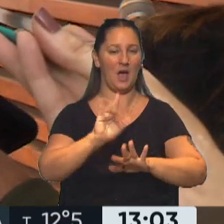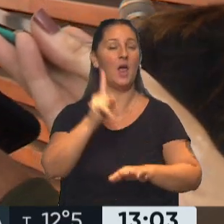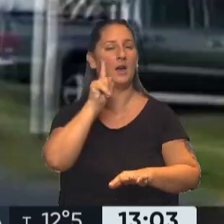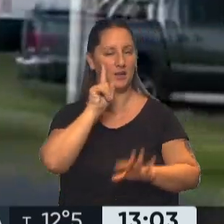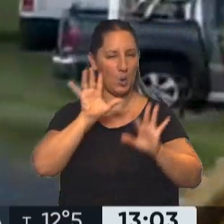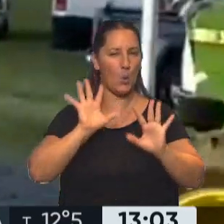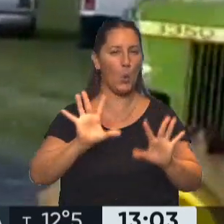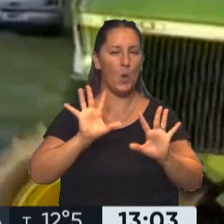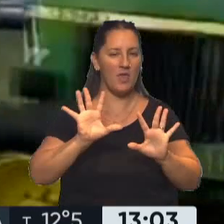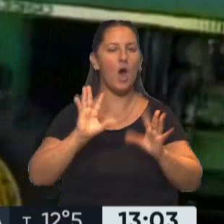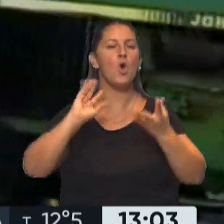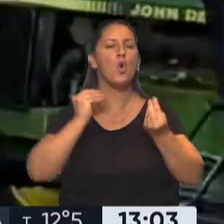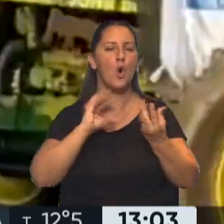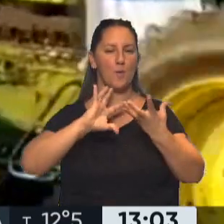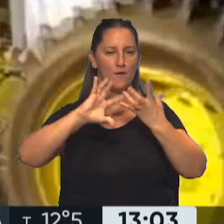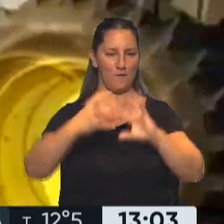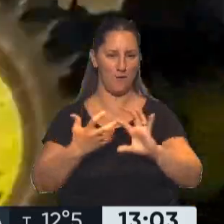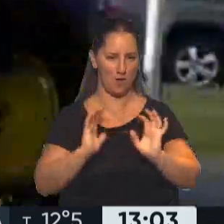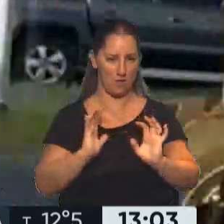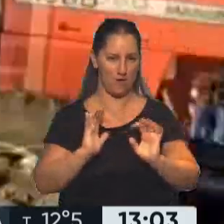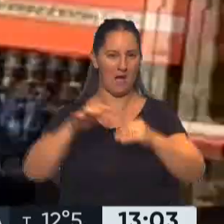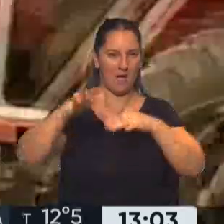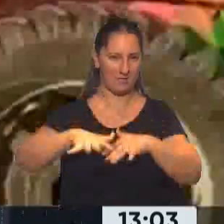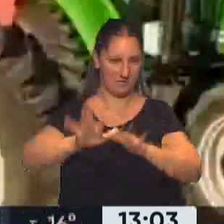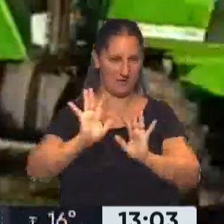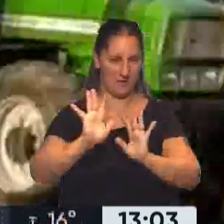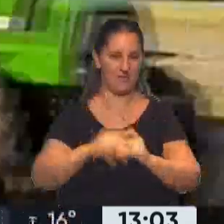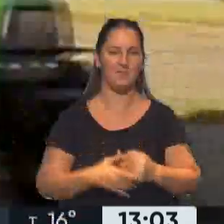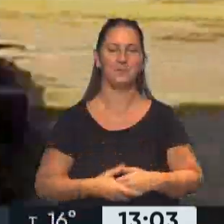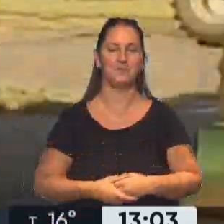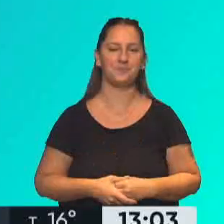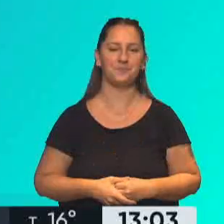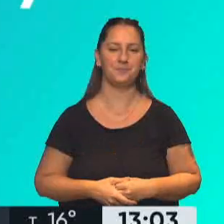cuidadosos en cómo se determinan, cómo se manifiestan.